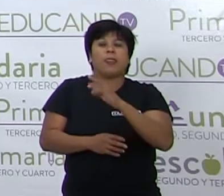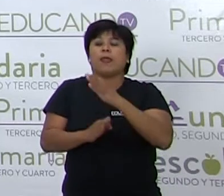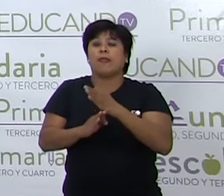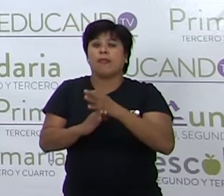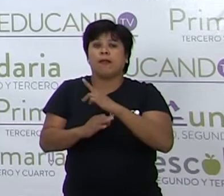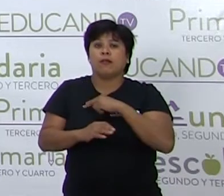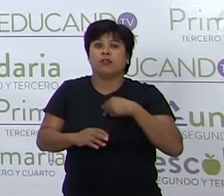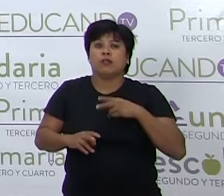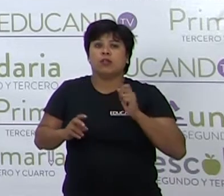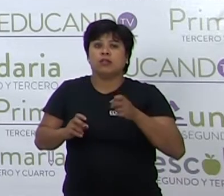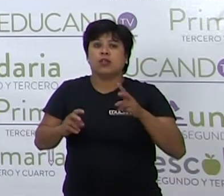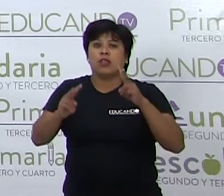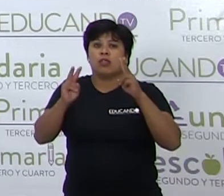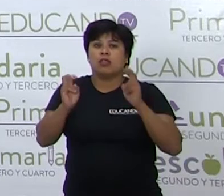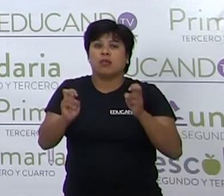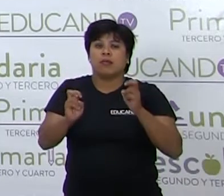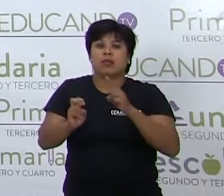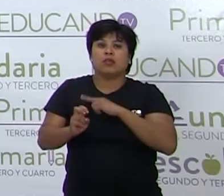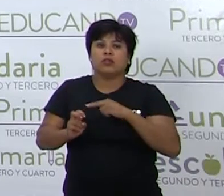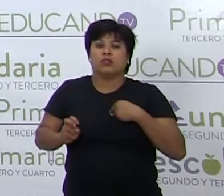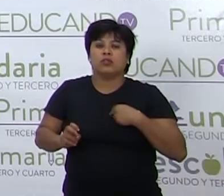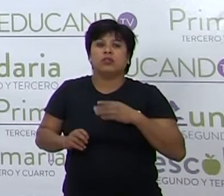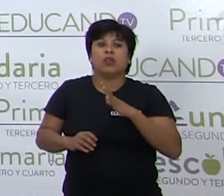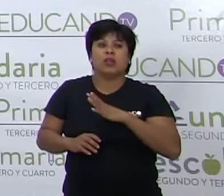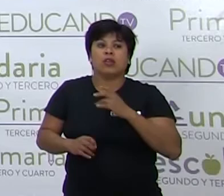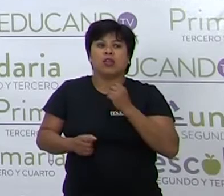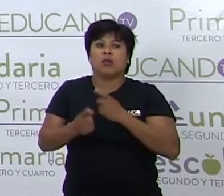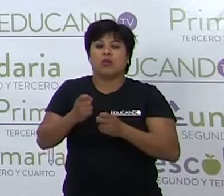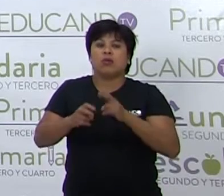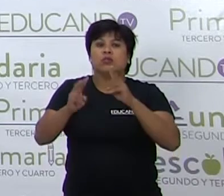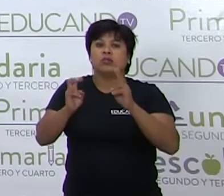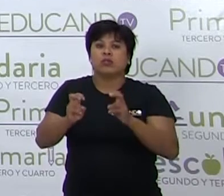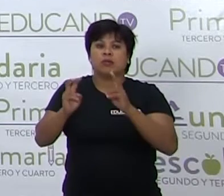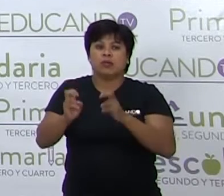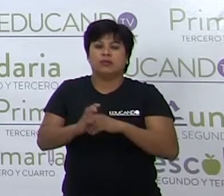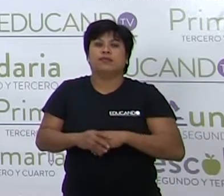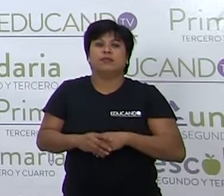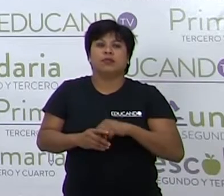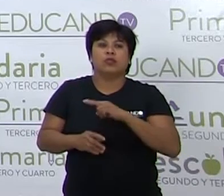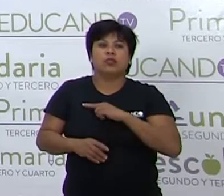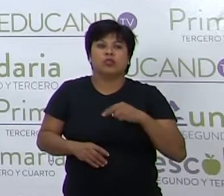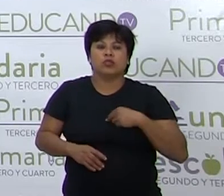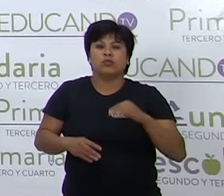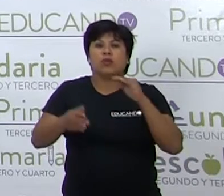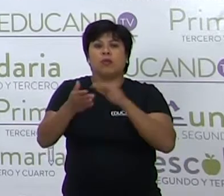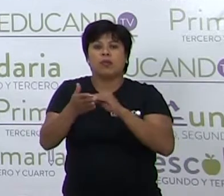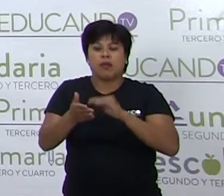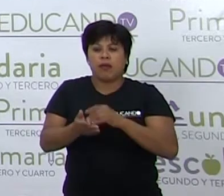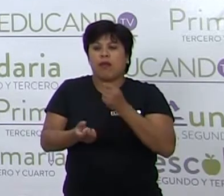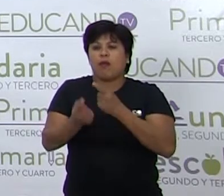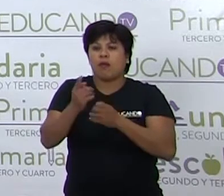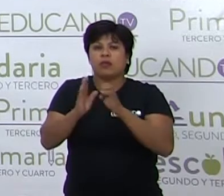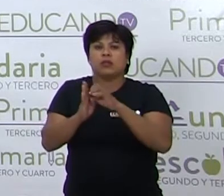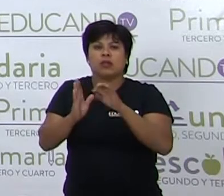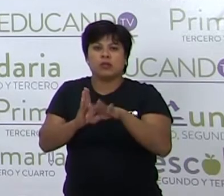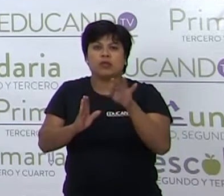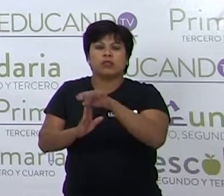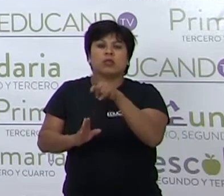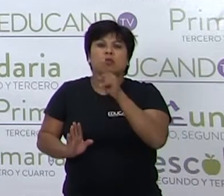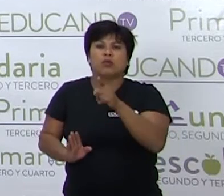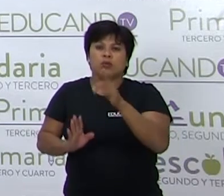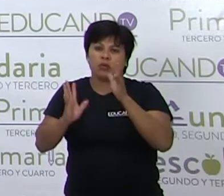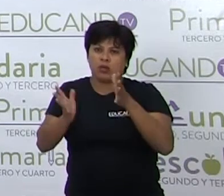que vamos a estar viendo posteriormente vamos a desarrollar algunos temas los paralelo gramos voy a poner algunos ejemplos que seguramente ya conoces